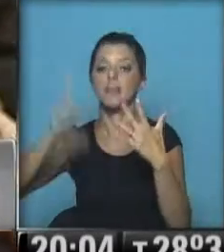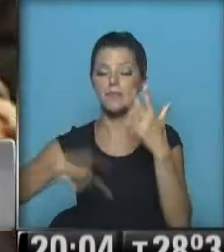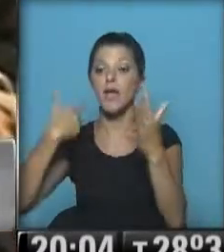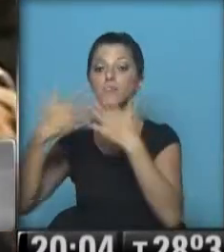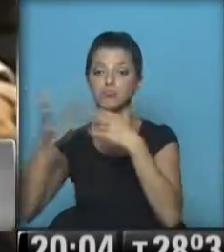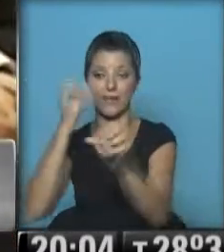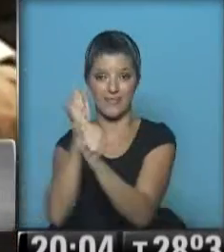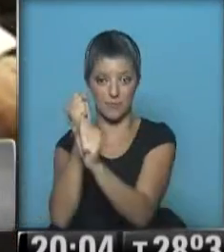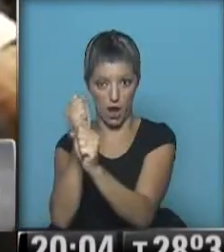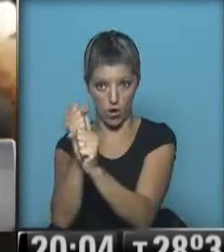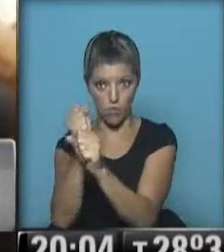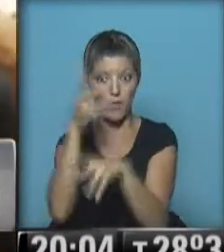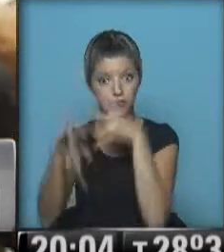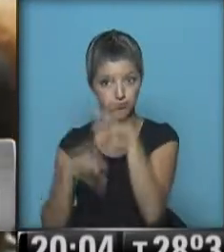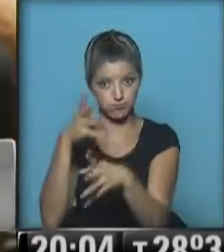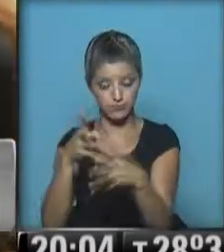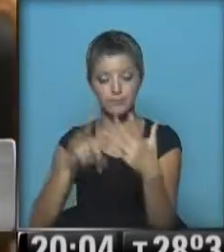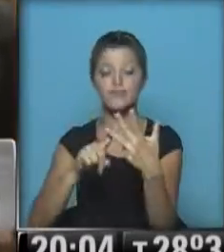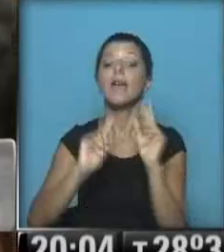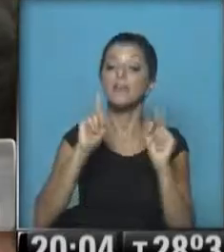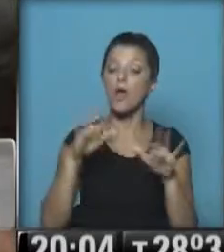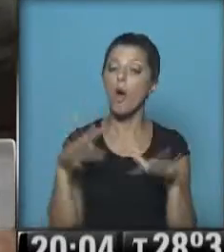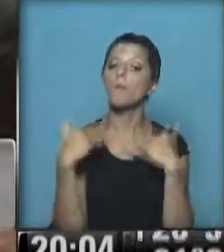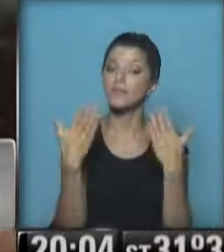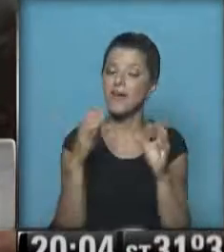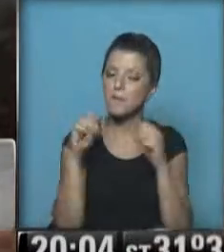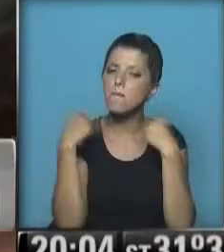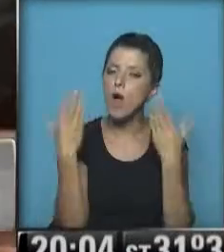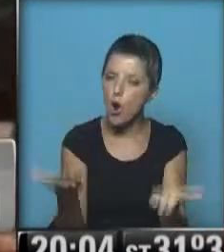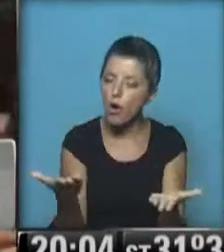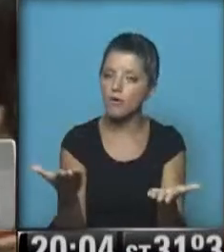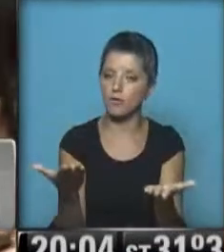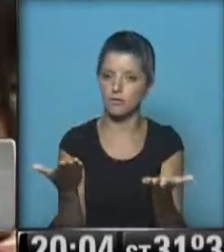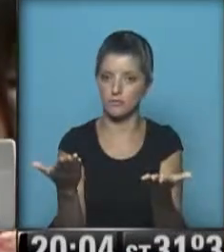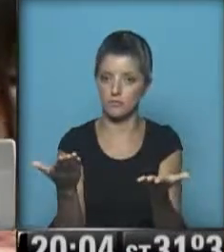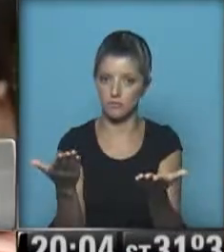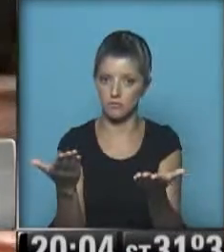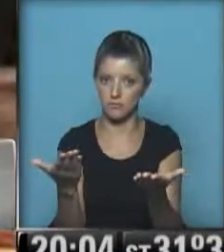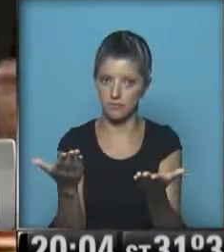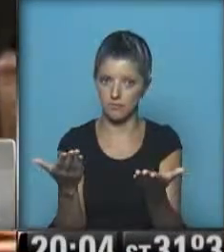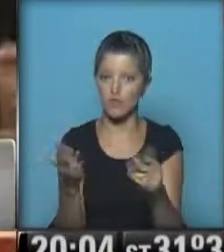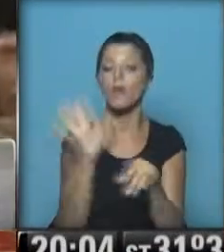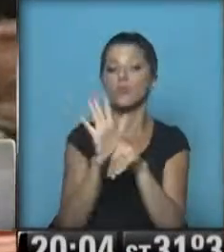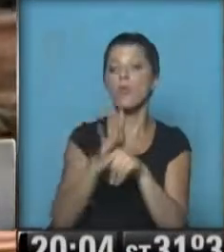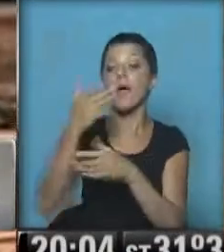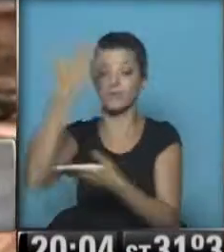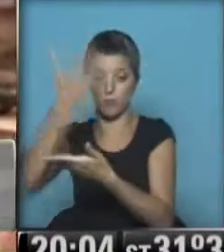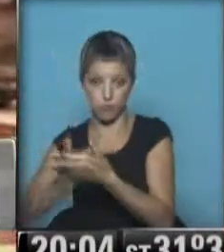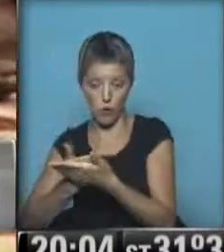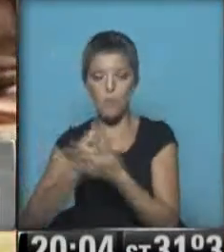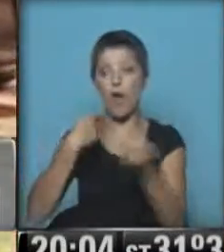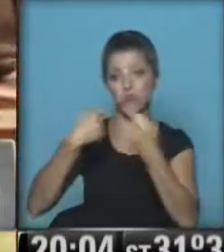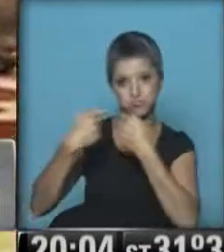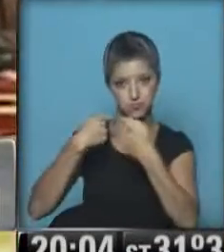de equipamientos. Y vamos a aprovechar mejor el papel como motor de la cooperación